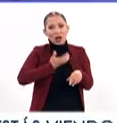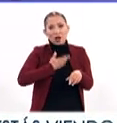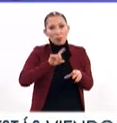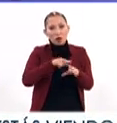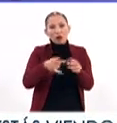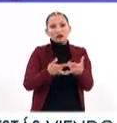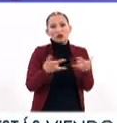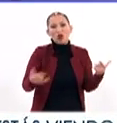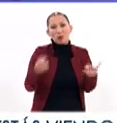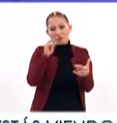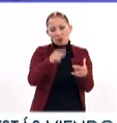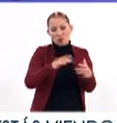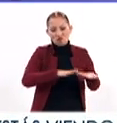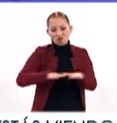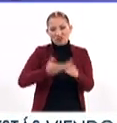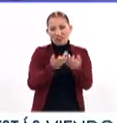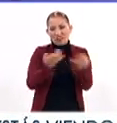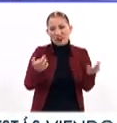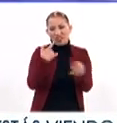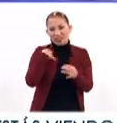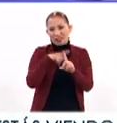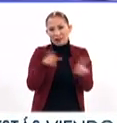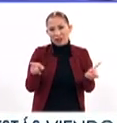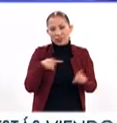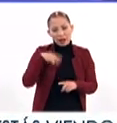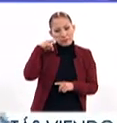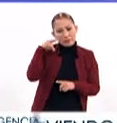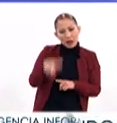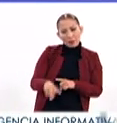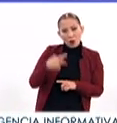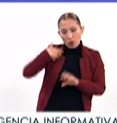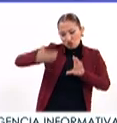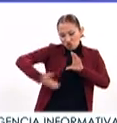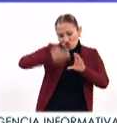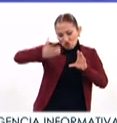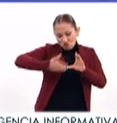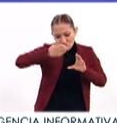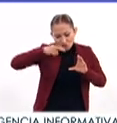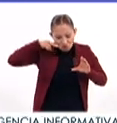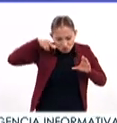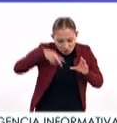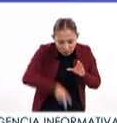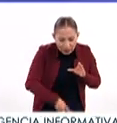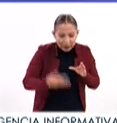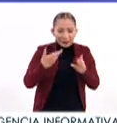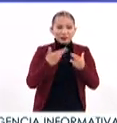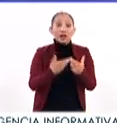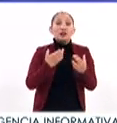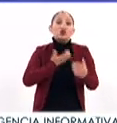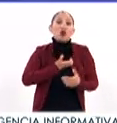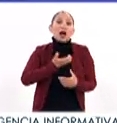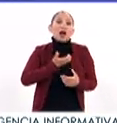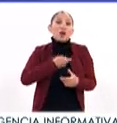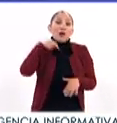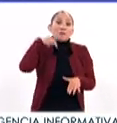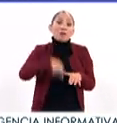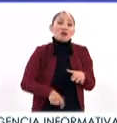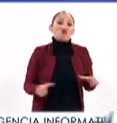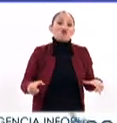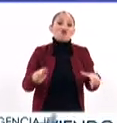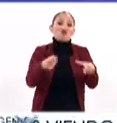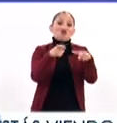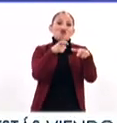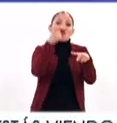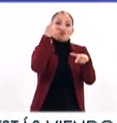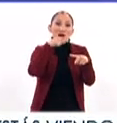los vestigios que hay abajo. Claro. Encontramos al hacer la excavación los restos del Zócalo, el Zócalo original que se